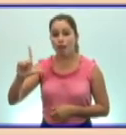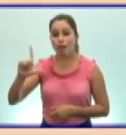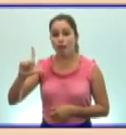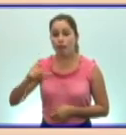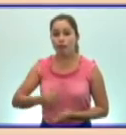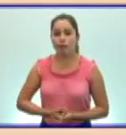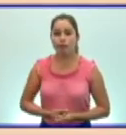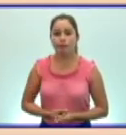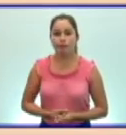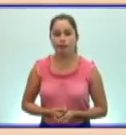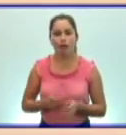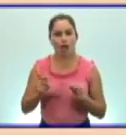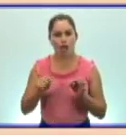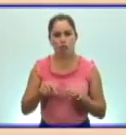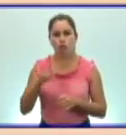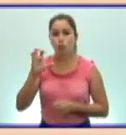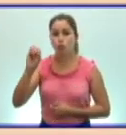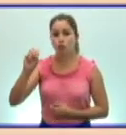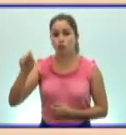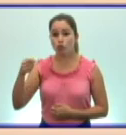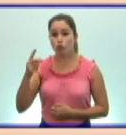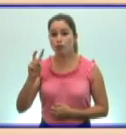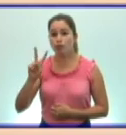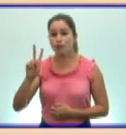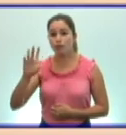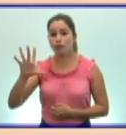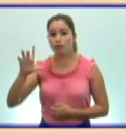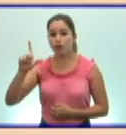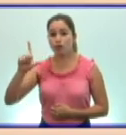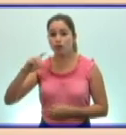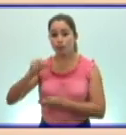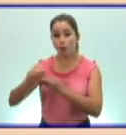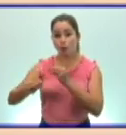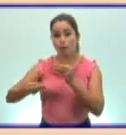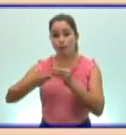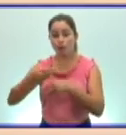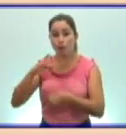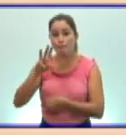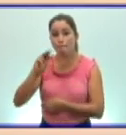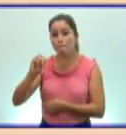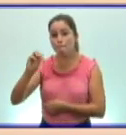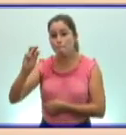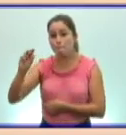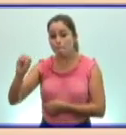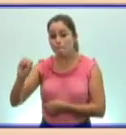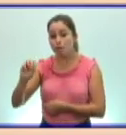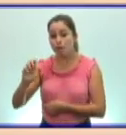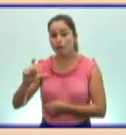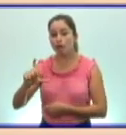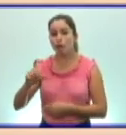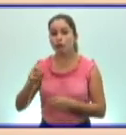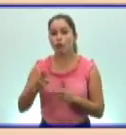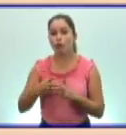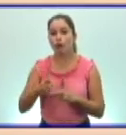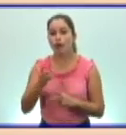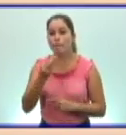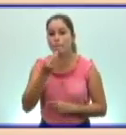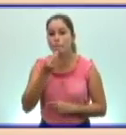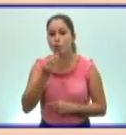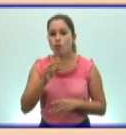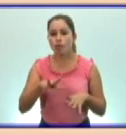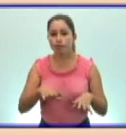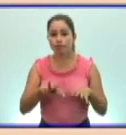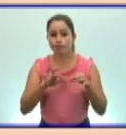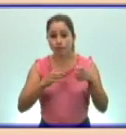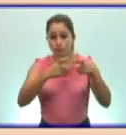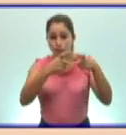Ahora, esos 0,25 litros, pues tendremos que convertirlo en mililitros para poder usar el recipiente adecuado que nos